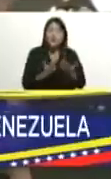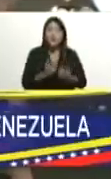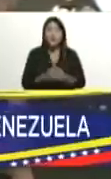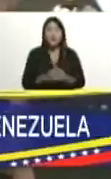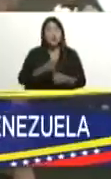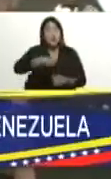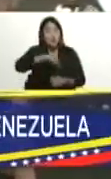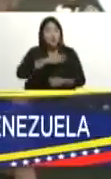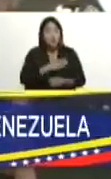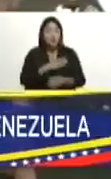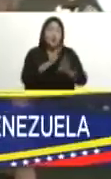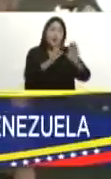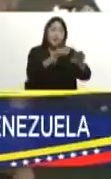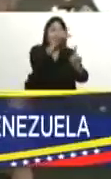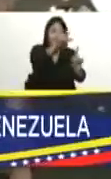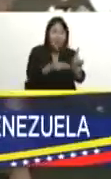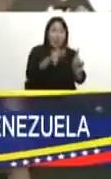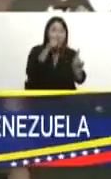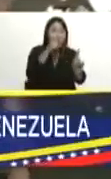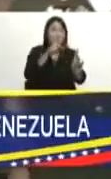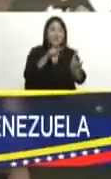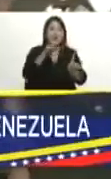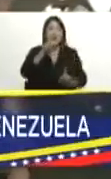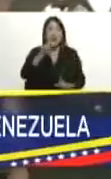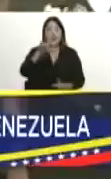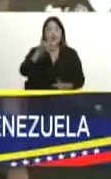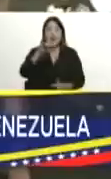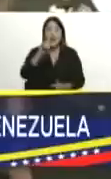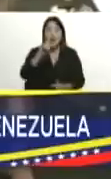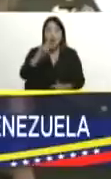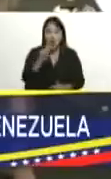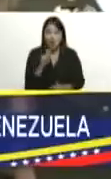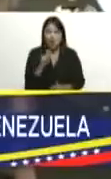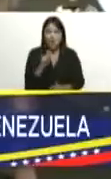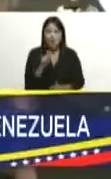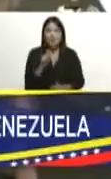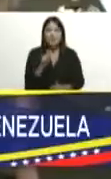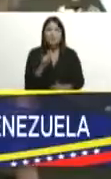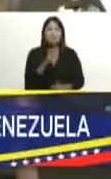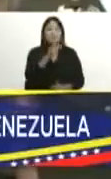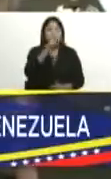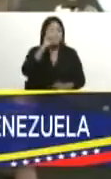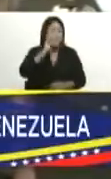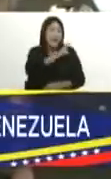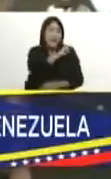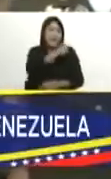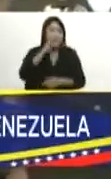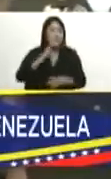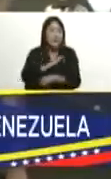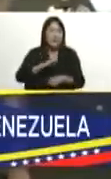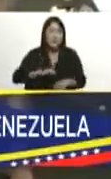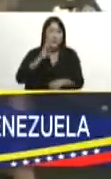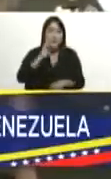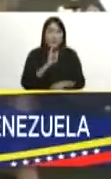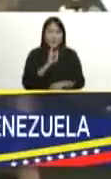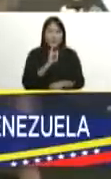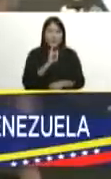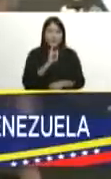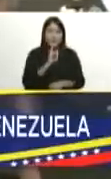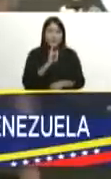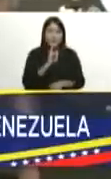respaldo al mayor general Elio Estrada Paredes, comandante general de la Guardia Nacional Bolivariana, y eso es lo que vamos a hacer